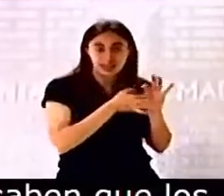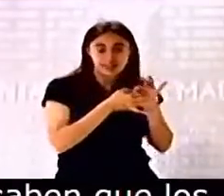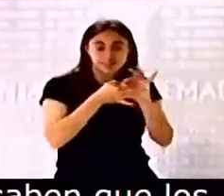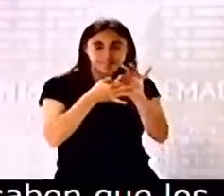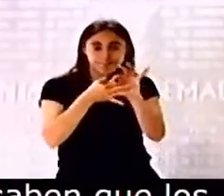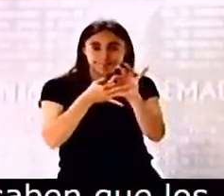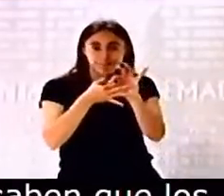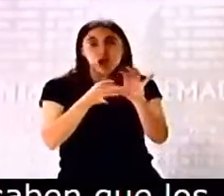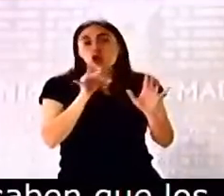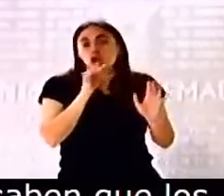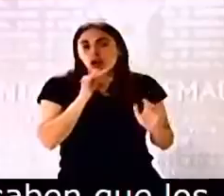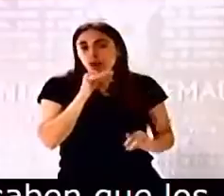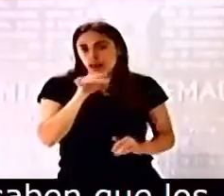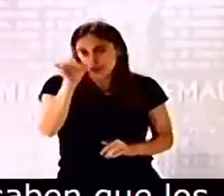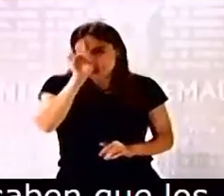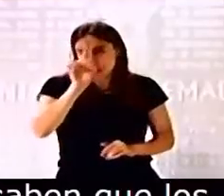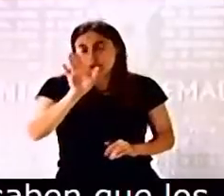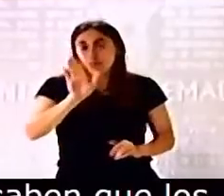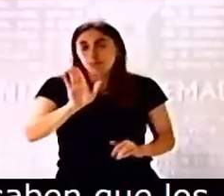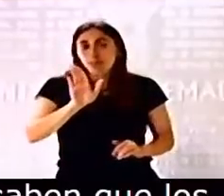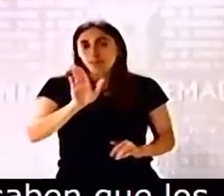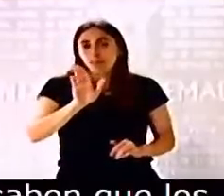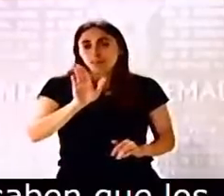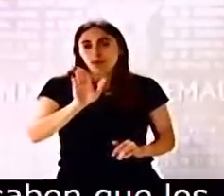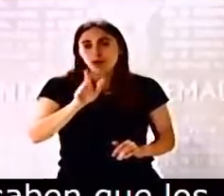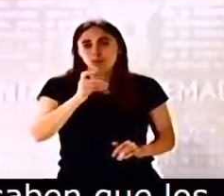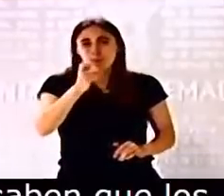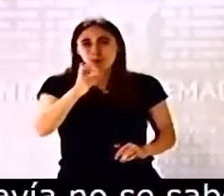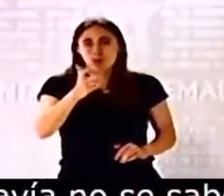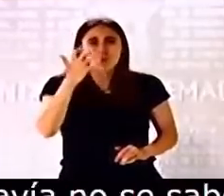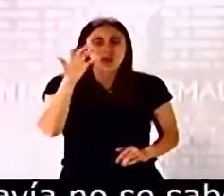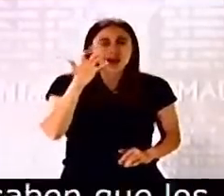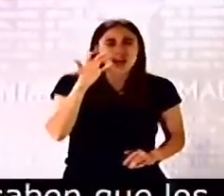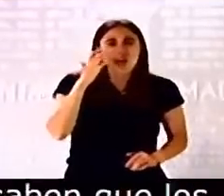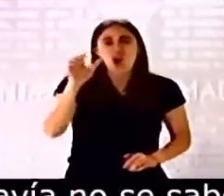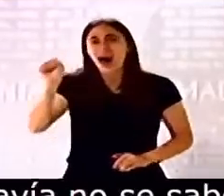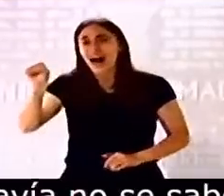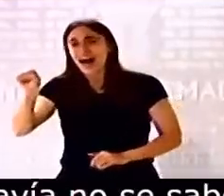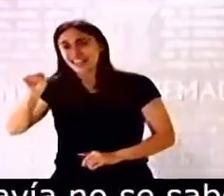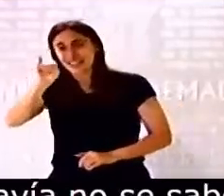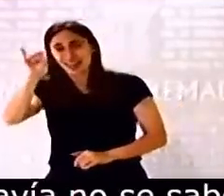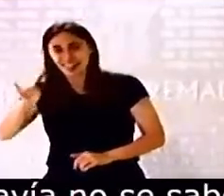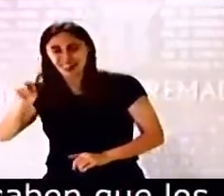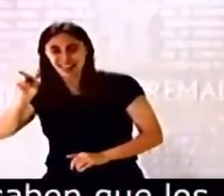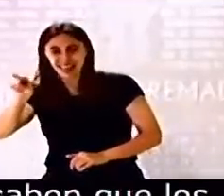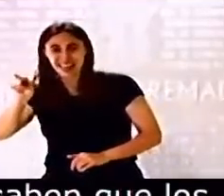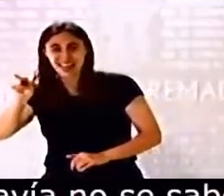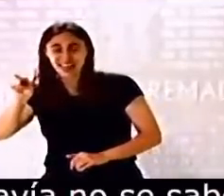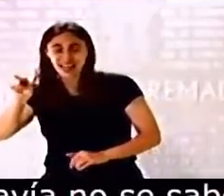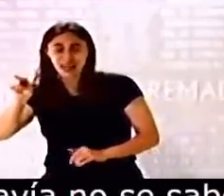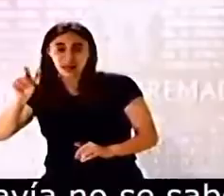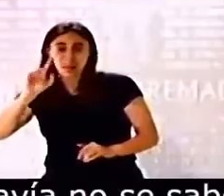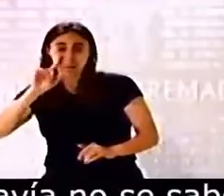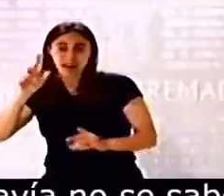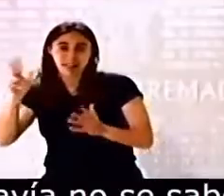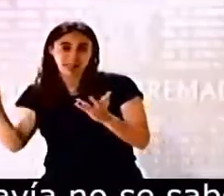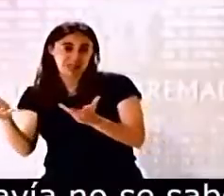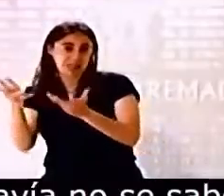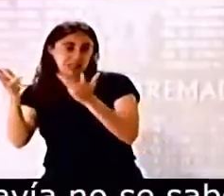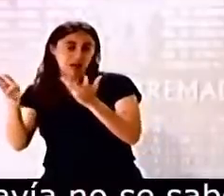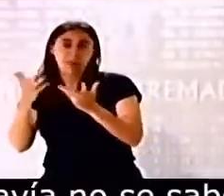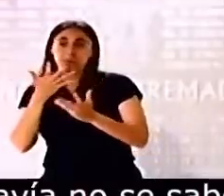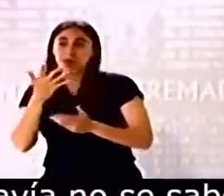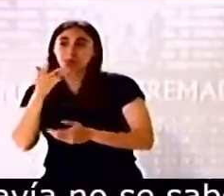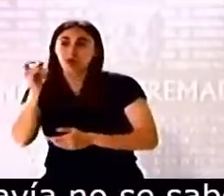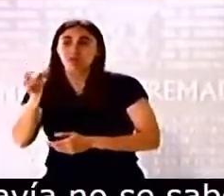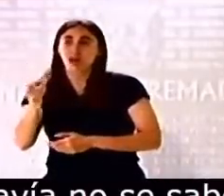pudieran estar relacionados, son todavía más raros que con la vacuna de AstraZeneca. Si de la vacuna de AstraZeneca estábamos hablando de una